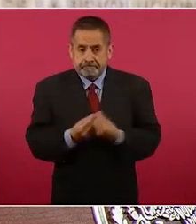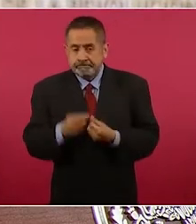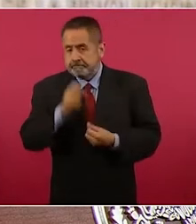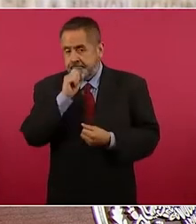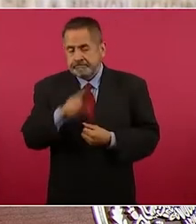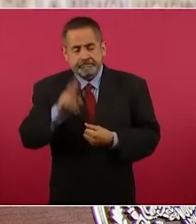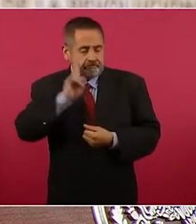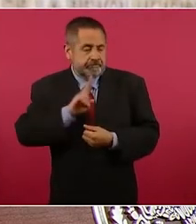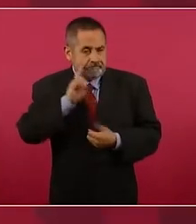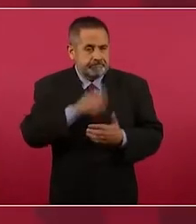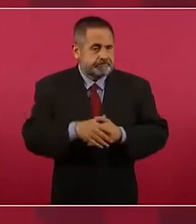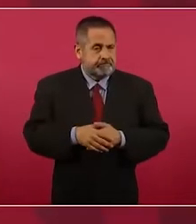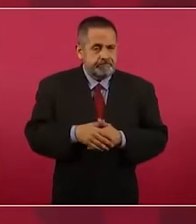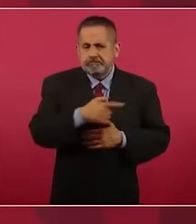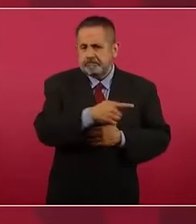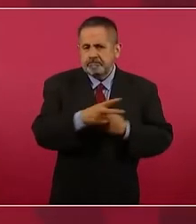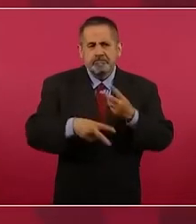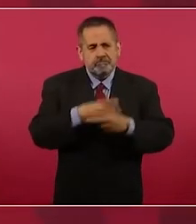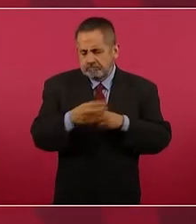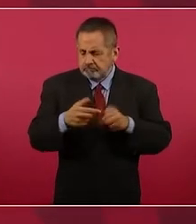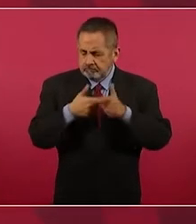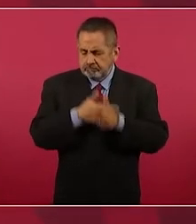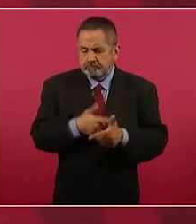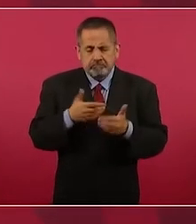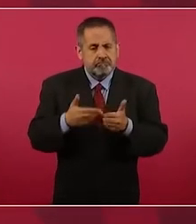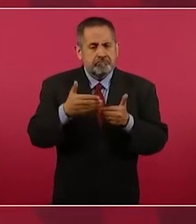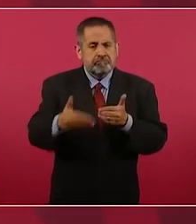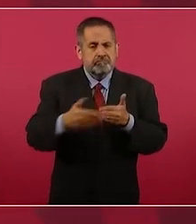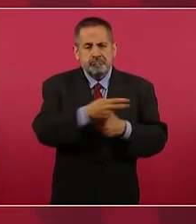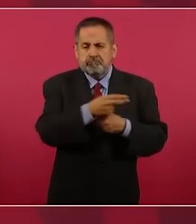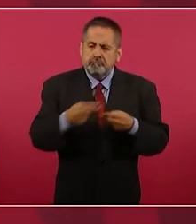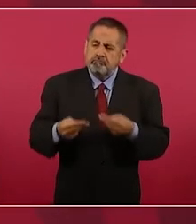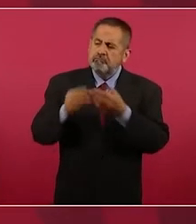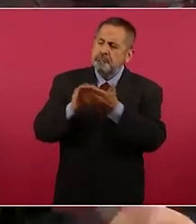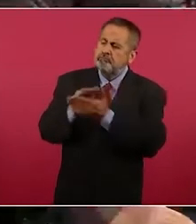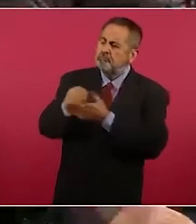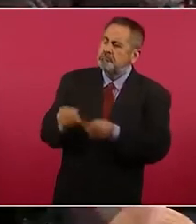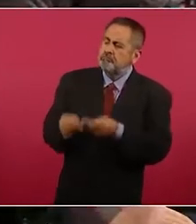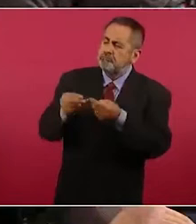y van a seguir invirtiendo